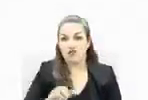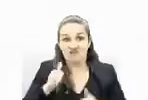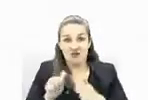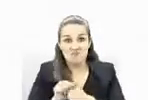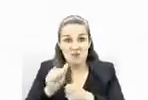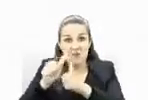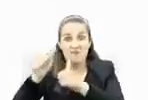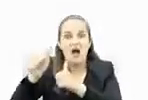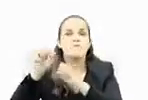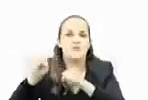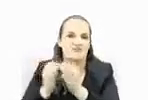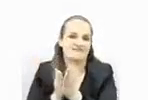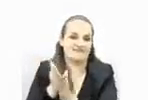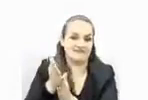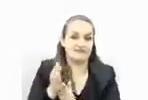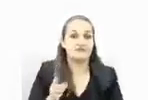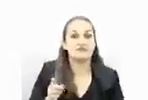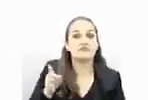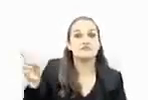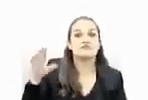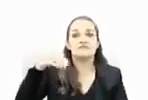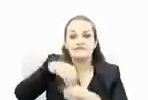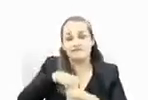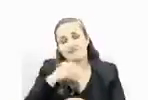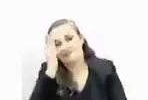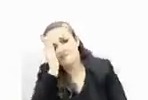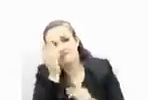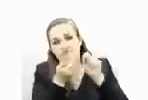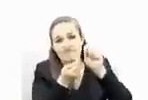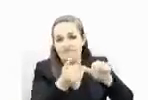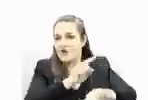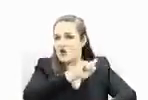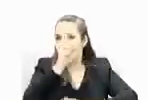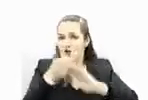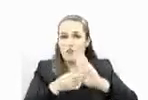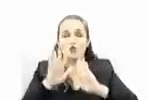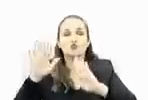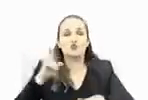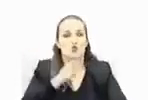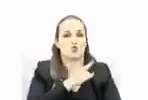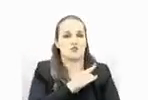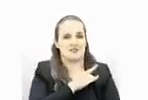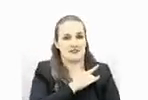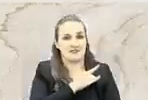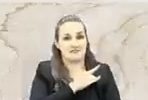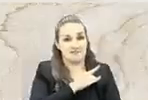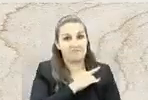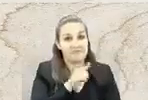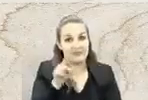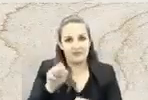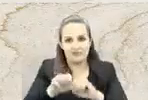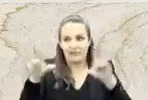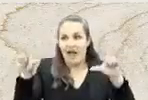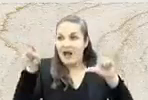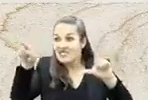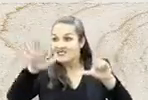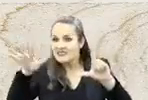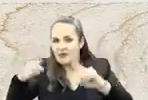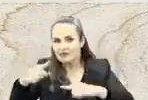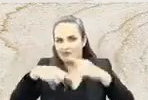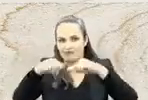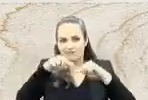matriculados. Esta oportunidad cubre alojamiento y manutención en las residencias de la universidad. Vaya a la ventana anterior y dé clic